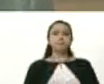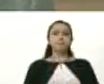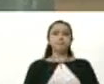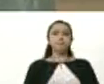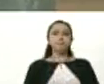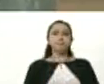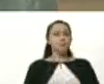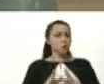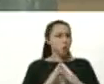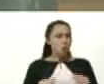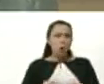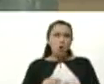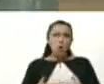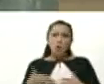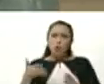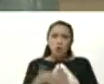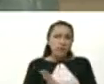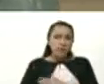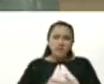por todo lo que significa